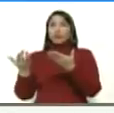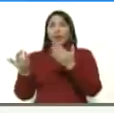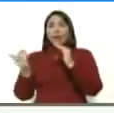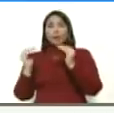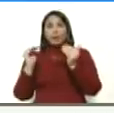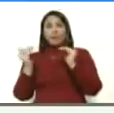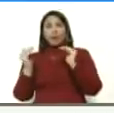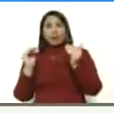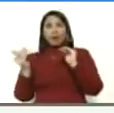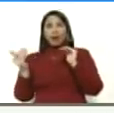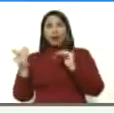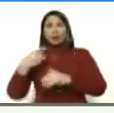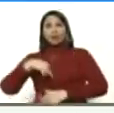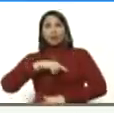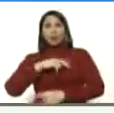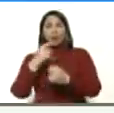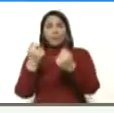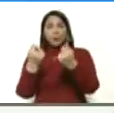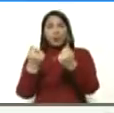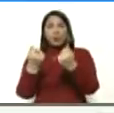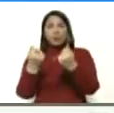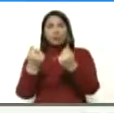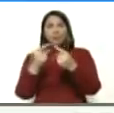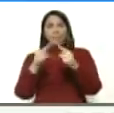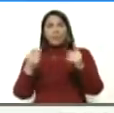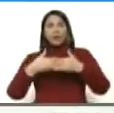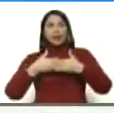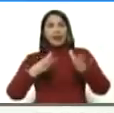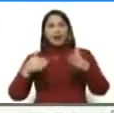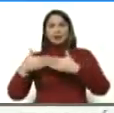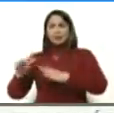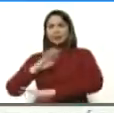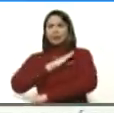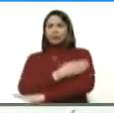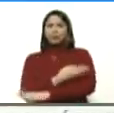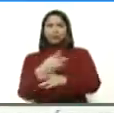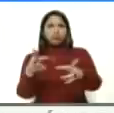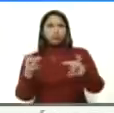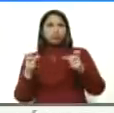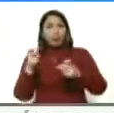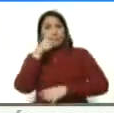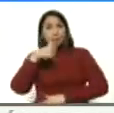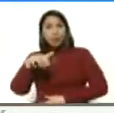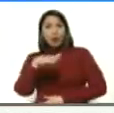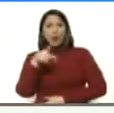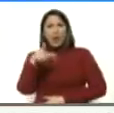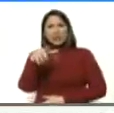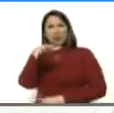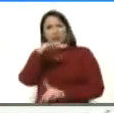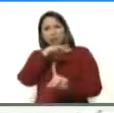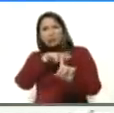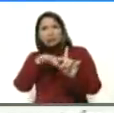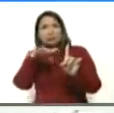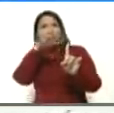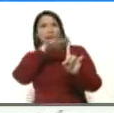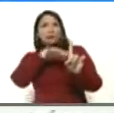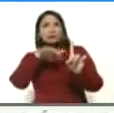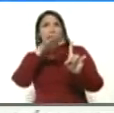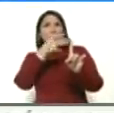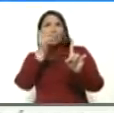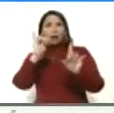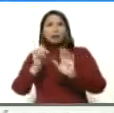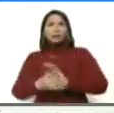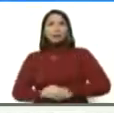estabilidad a nuestra moneda, para garantizar poder adquisitivo. Es un entramado. La